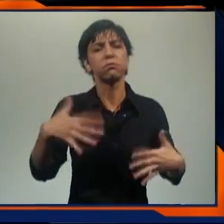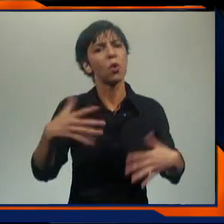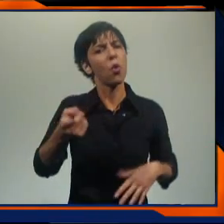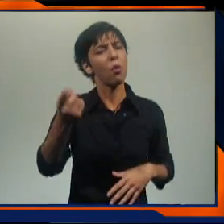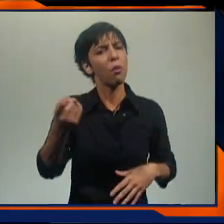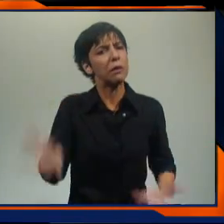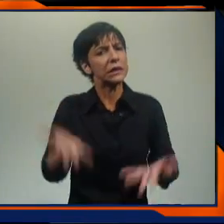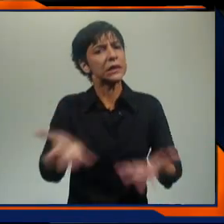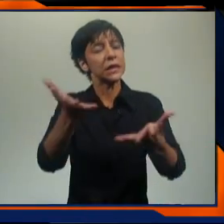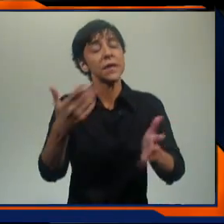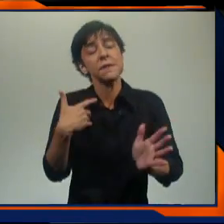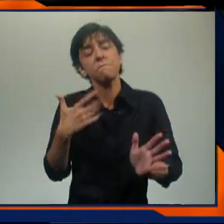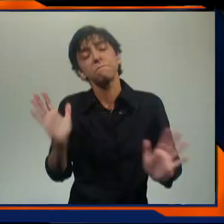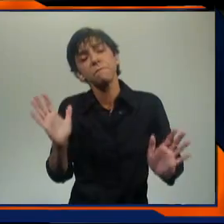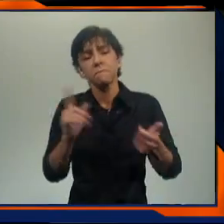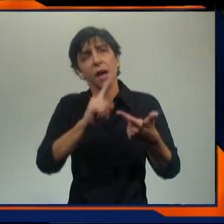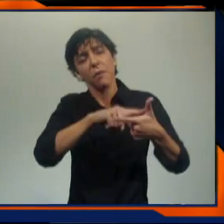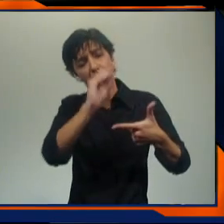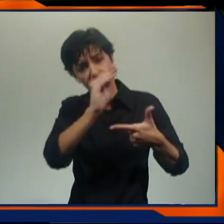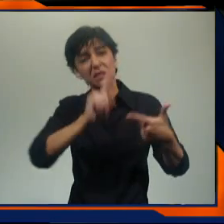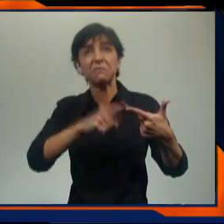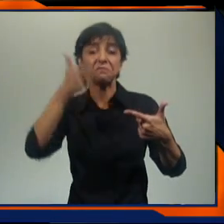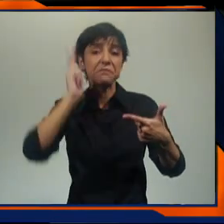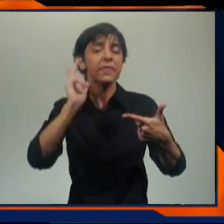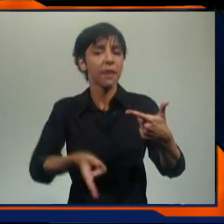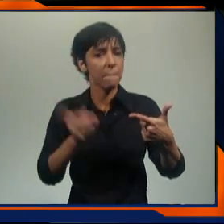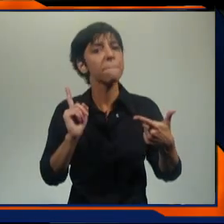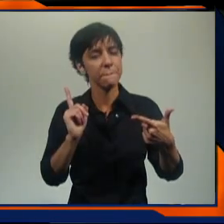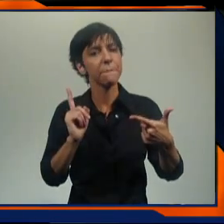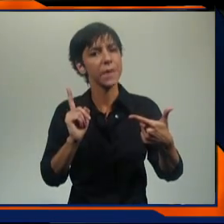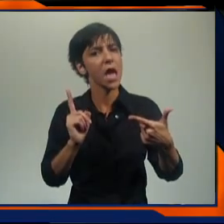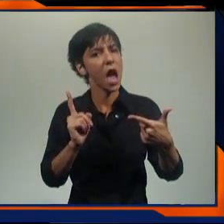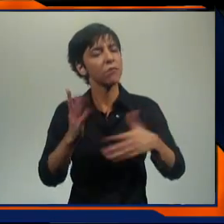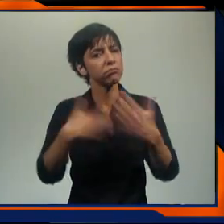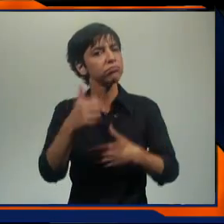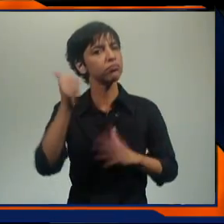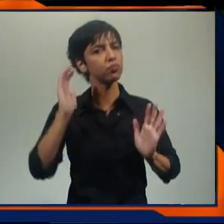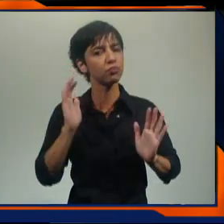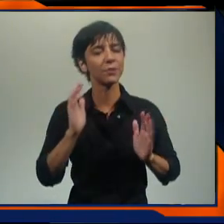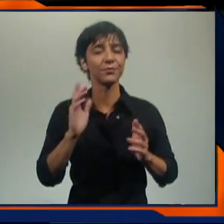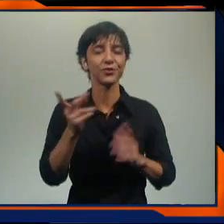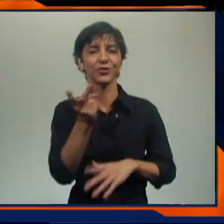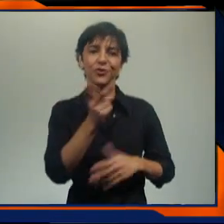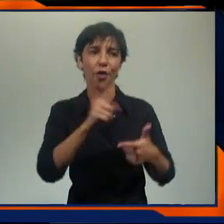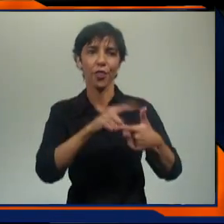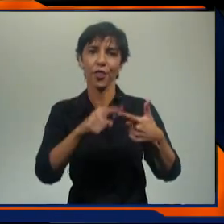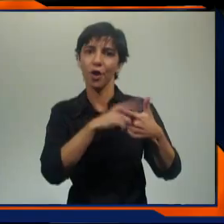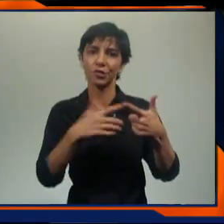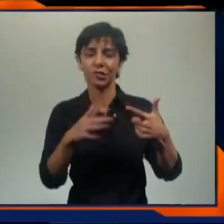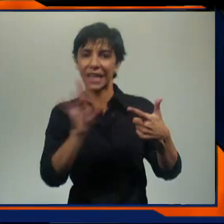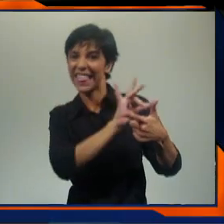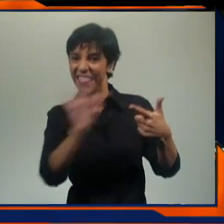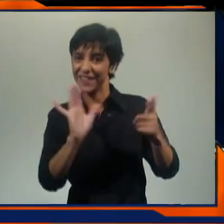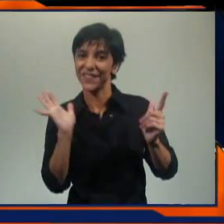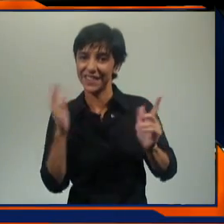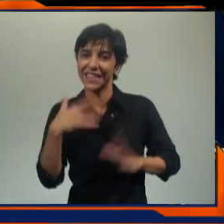clases. Después Chile también tiene muy buen tenis de mesa, así que también van a ser, más como país organizador, los rivales van a